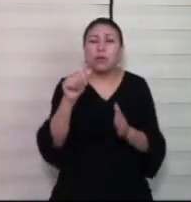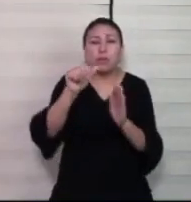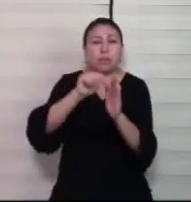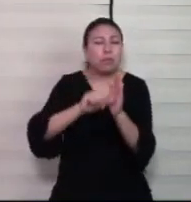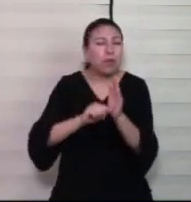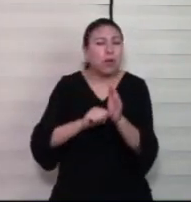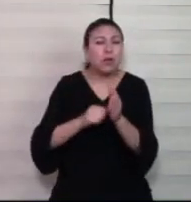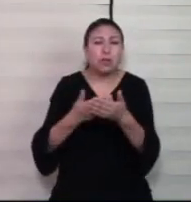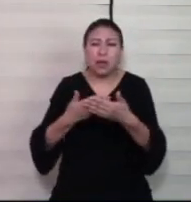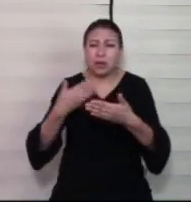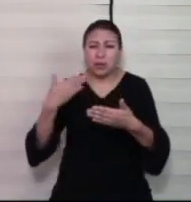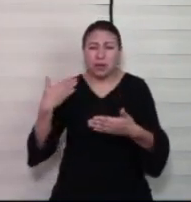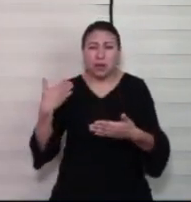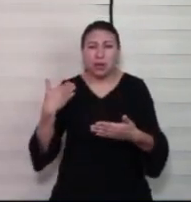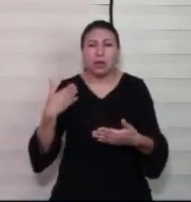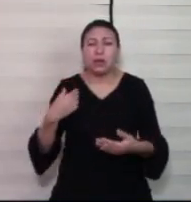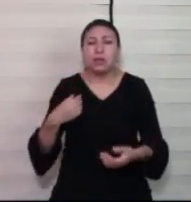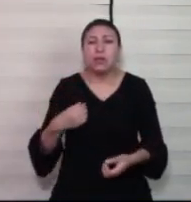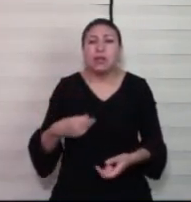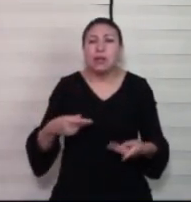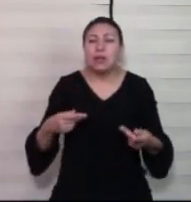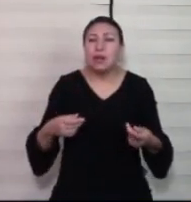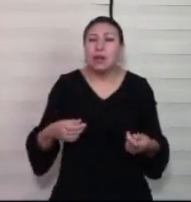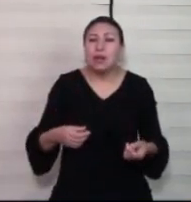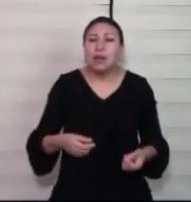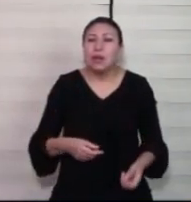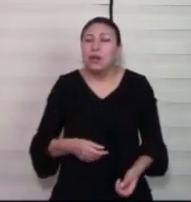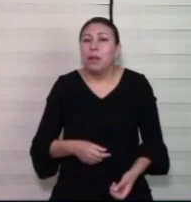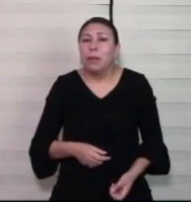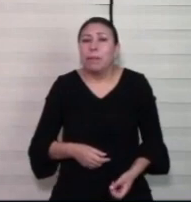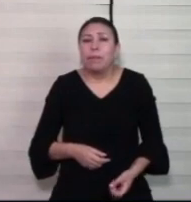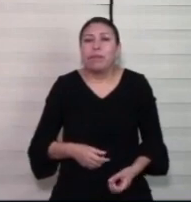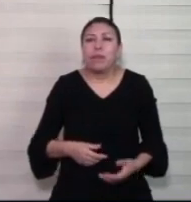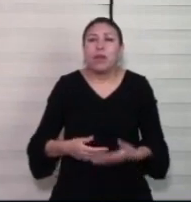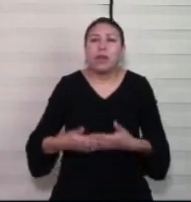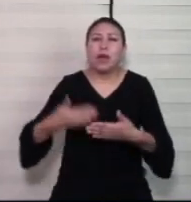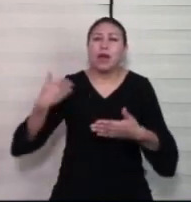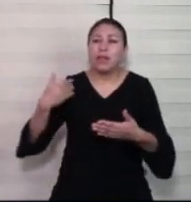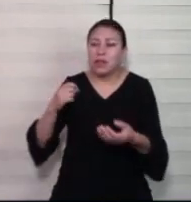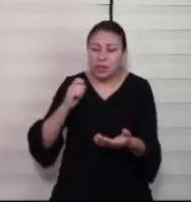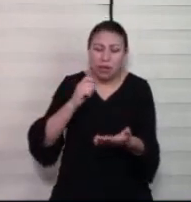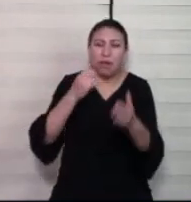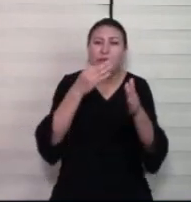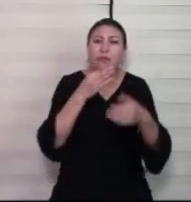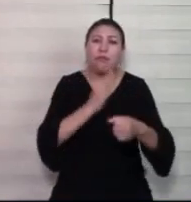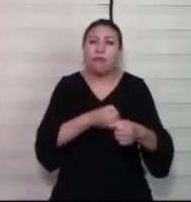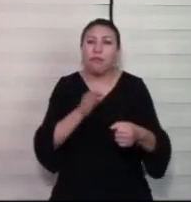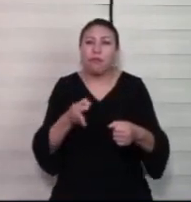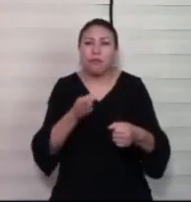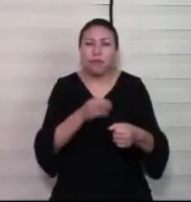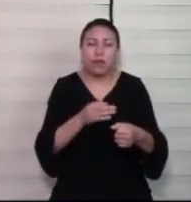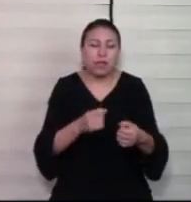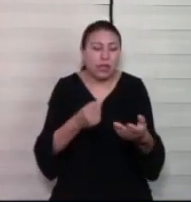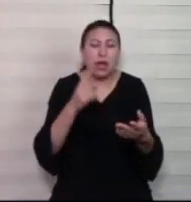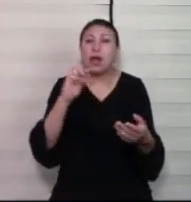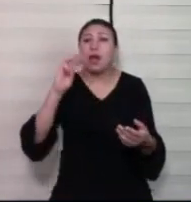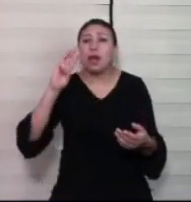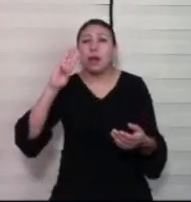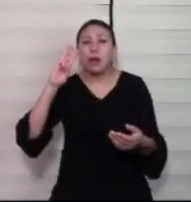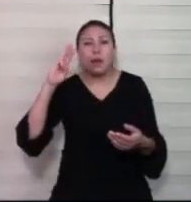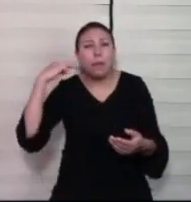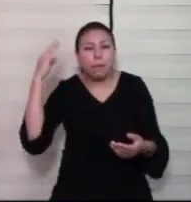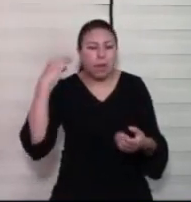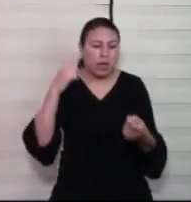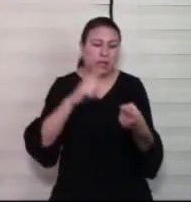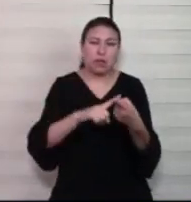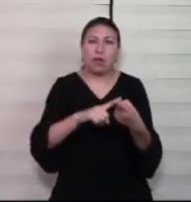menos, y los novios habían venido posponiendo su boda desde el mes de marzo. Y lo iban a hacer en